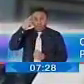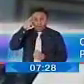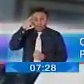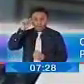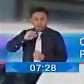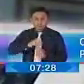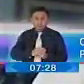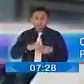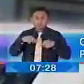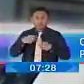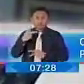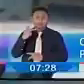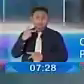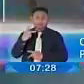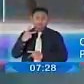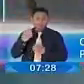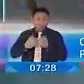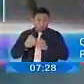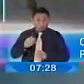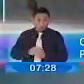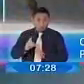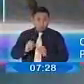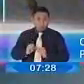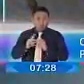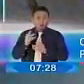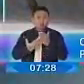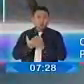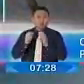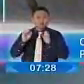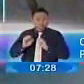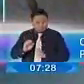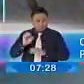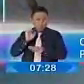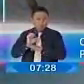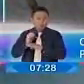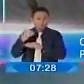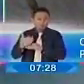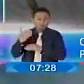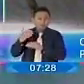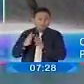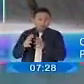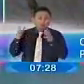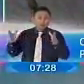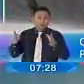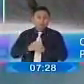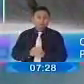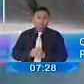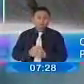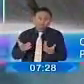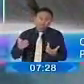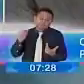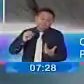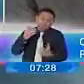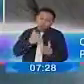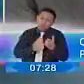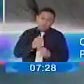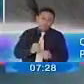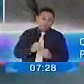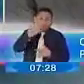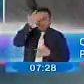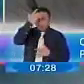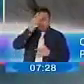dentro del problema existe esa oportunidad. El Ecuador debe crecer en estos próximos años. Obviamente la pandemia también ha afectado